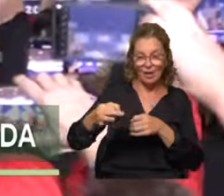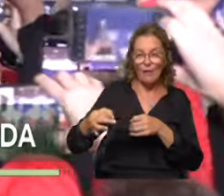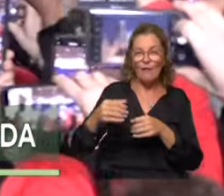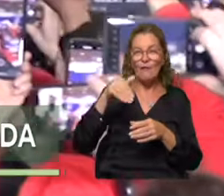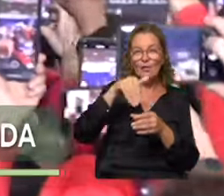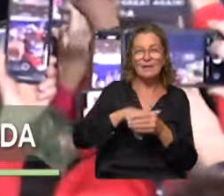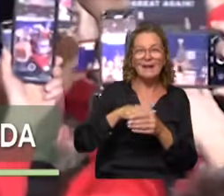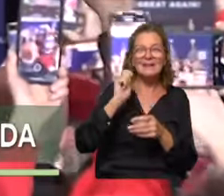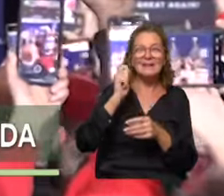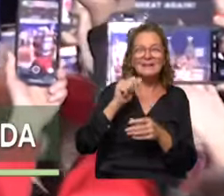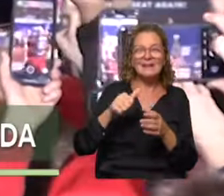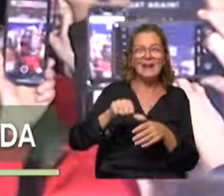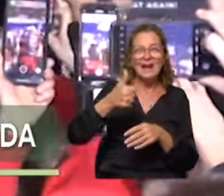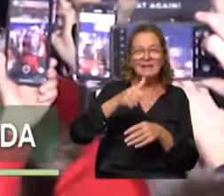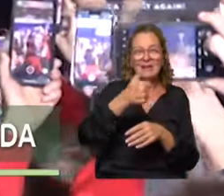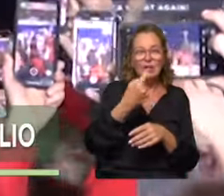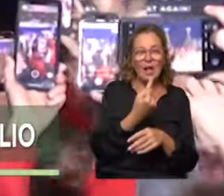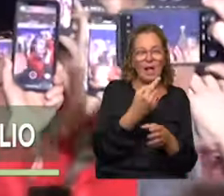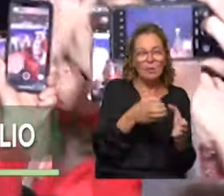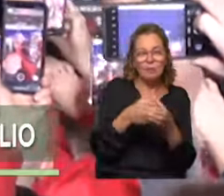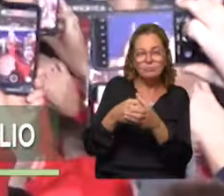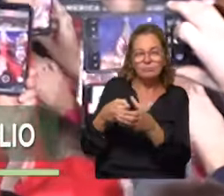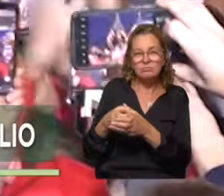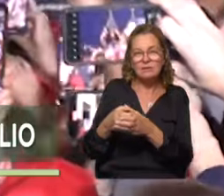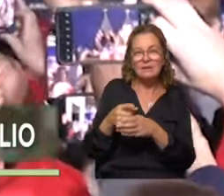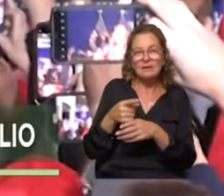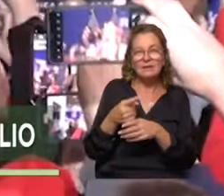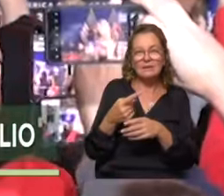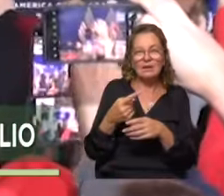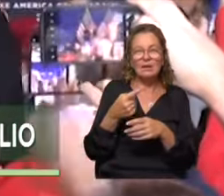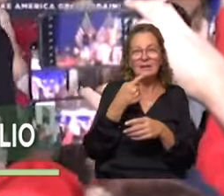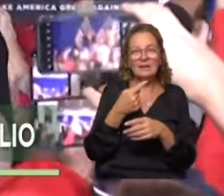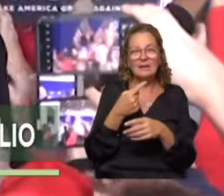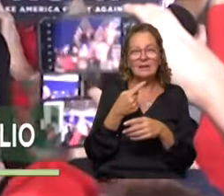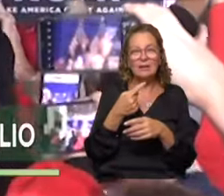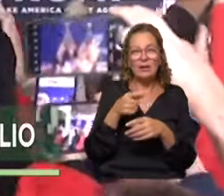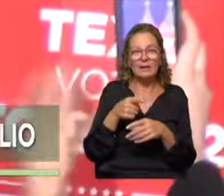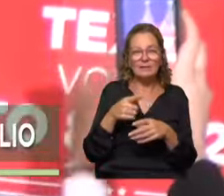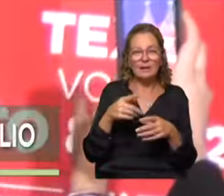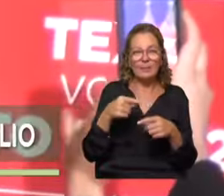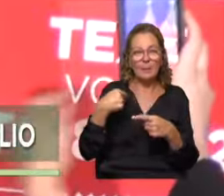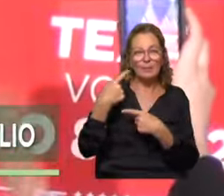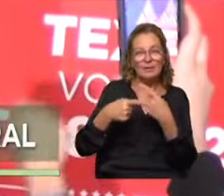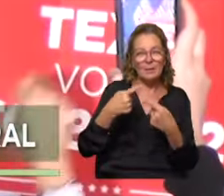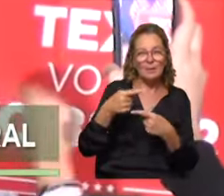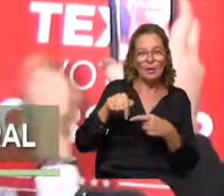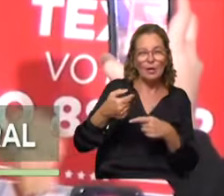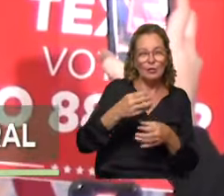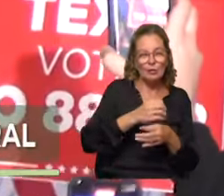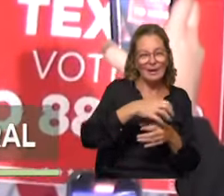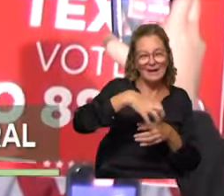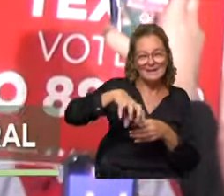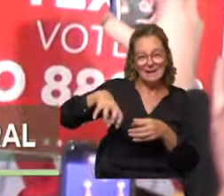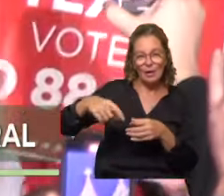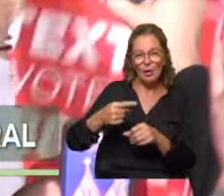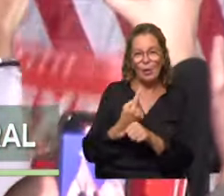los candidatos de cada partido, y la decisión a favor del polémico exmandatario congela este tipo de procedimiento en otros estados, mientras